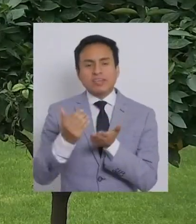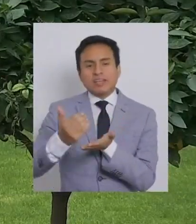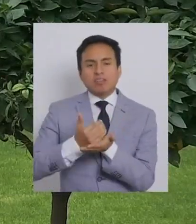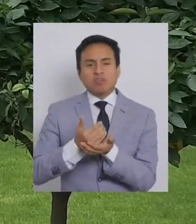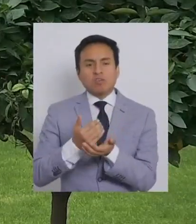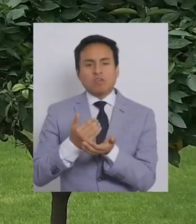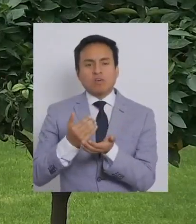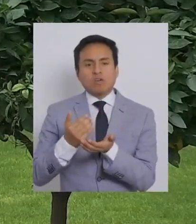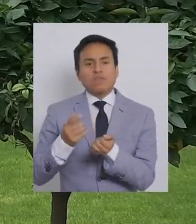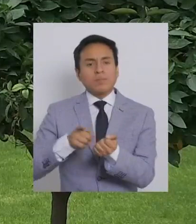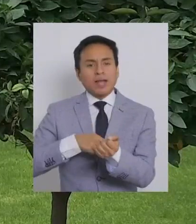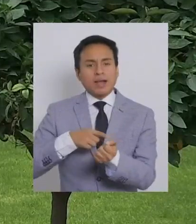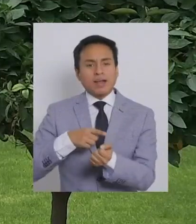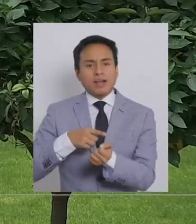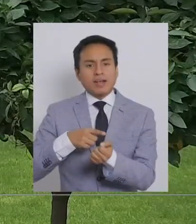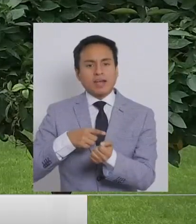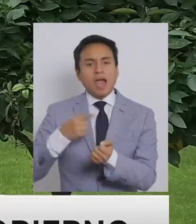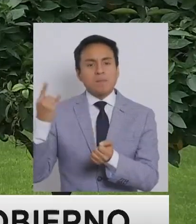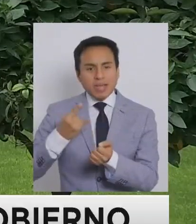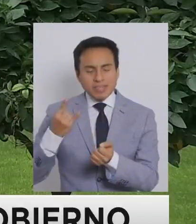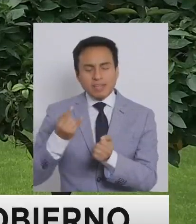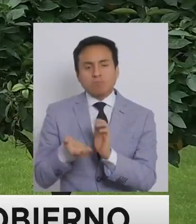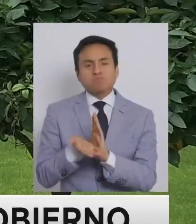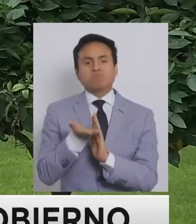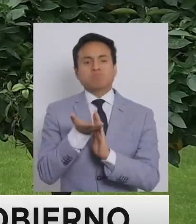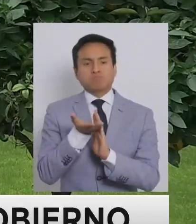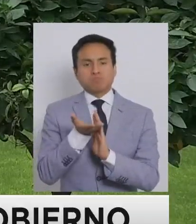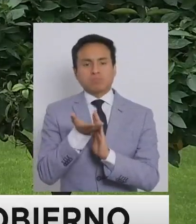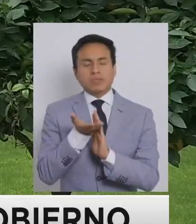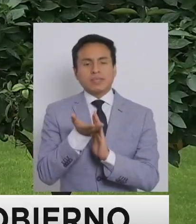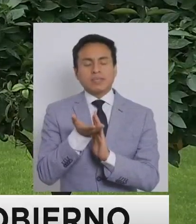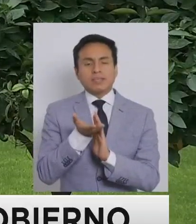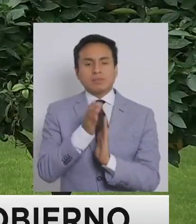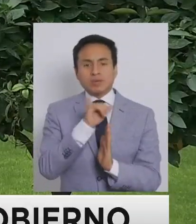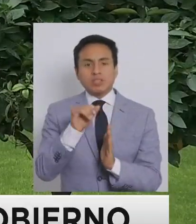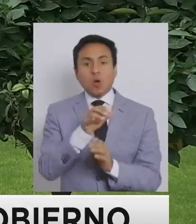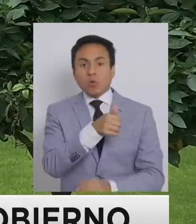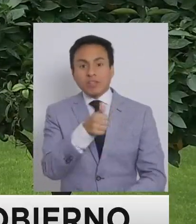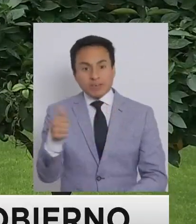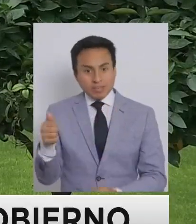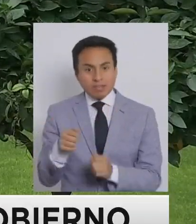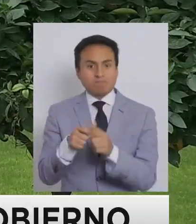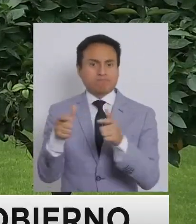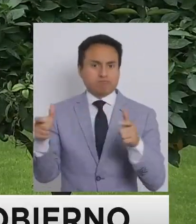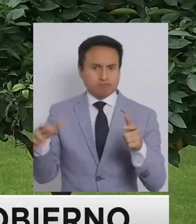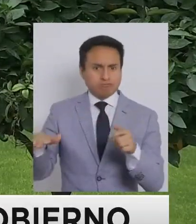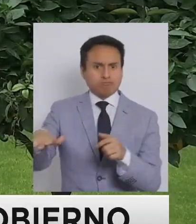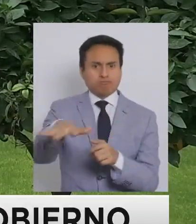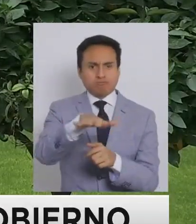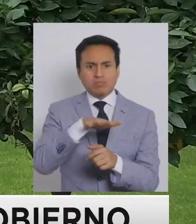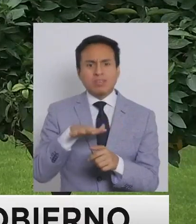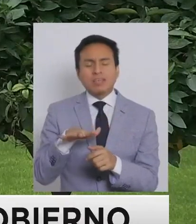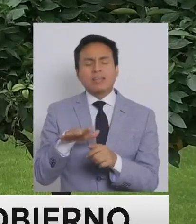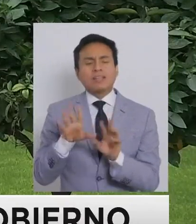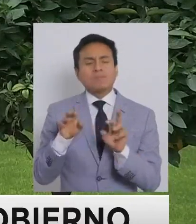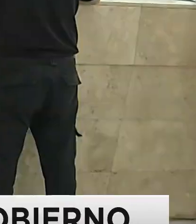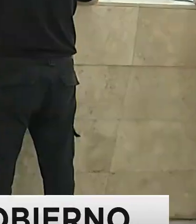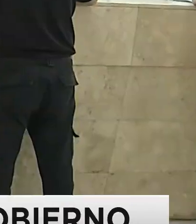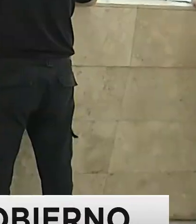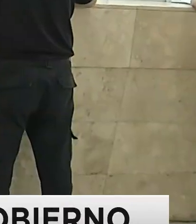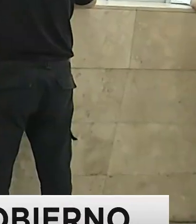ingreso familiar de emergencia, que pasará a ser universal, tomando en consideración la línea de la